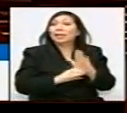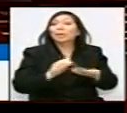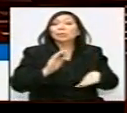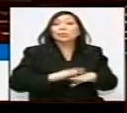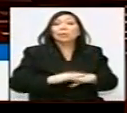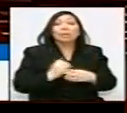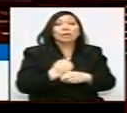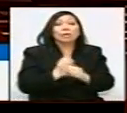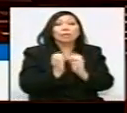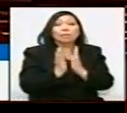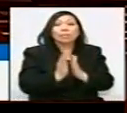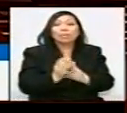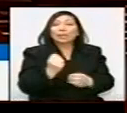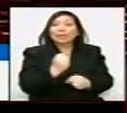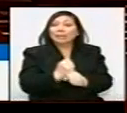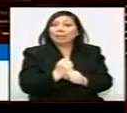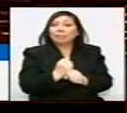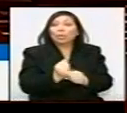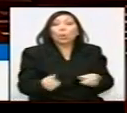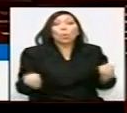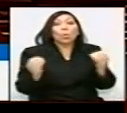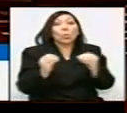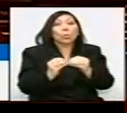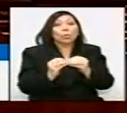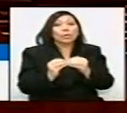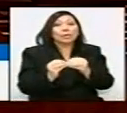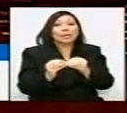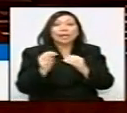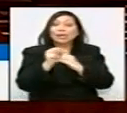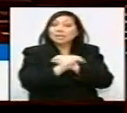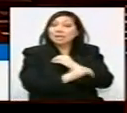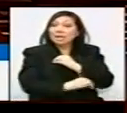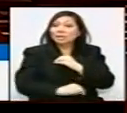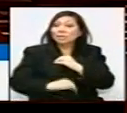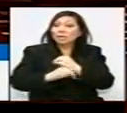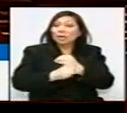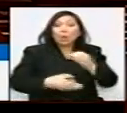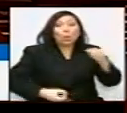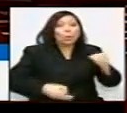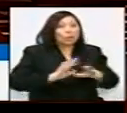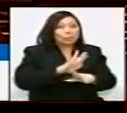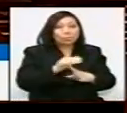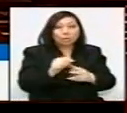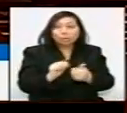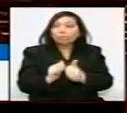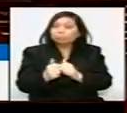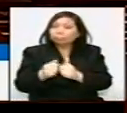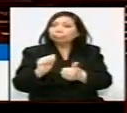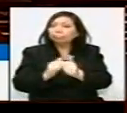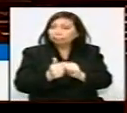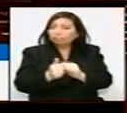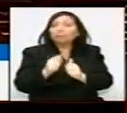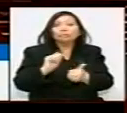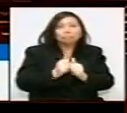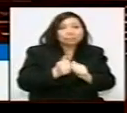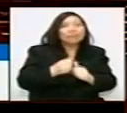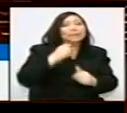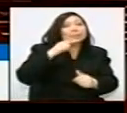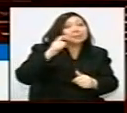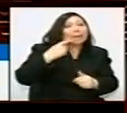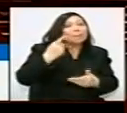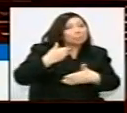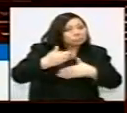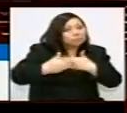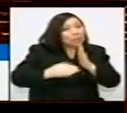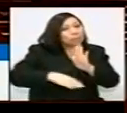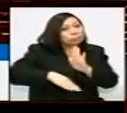la conformación y funciones de la Junta Nacional de Justicia. Todas estas fueron reformas necesarias para